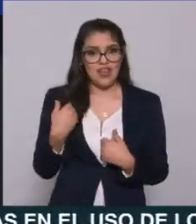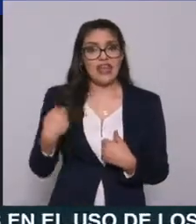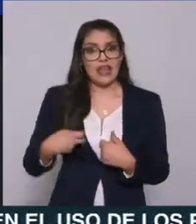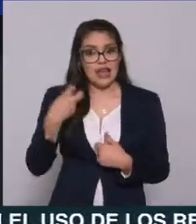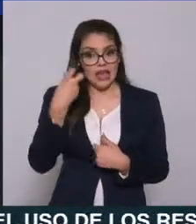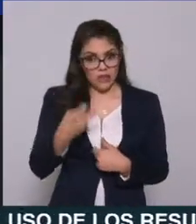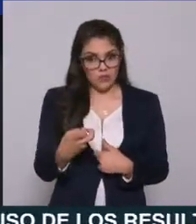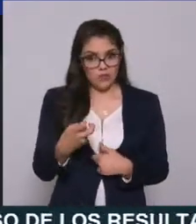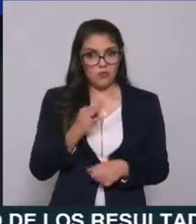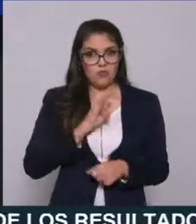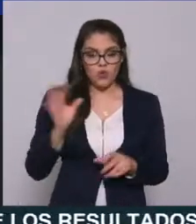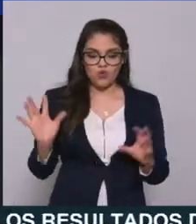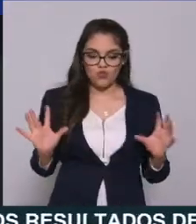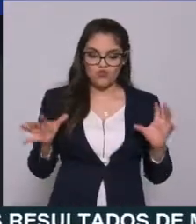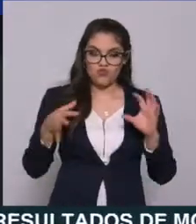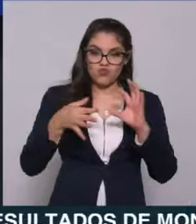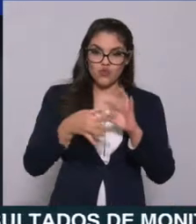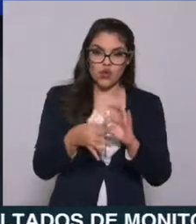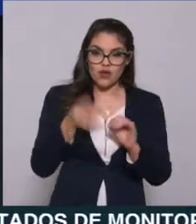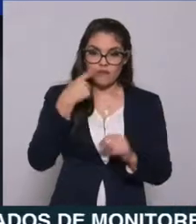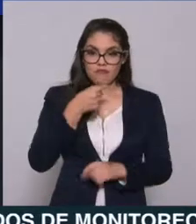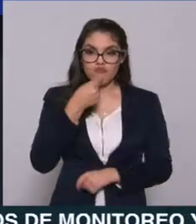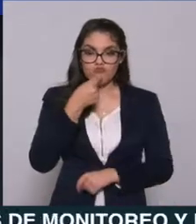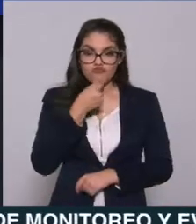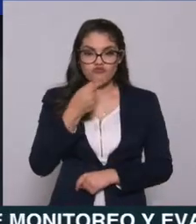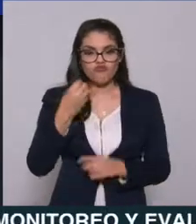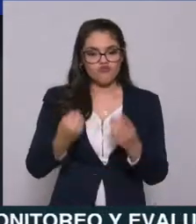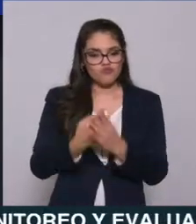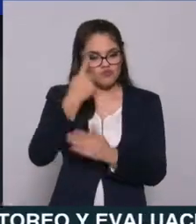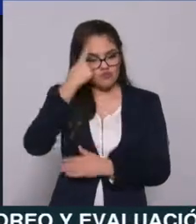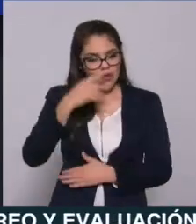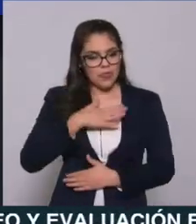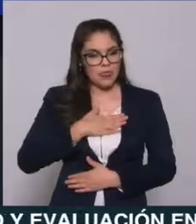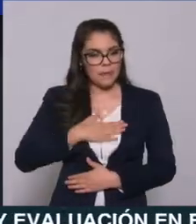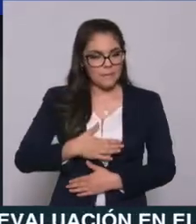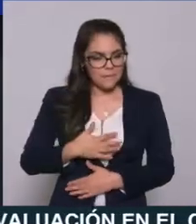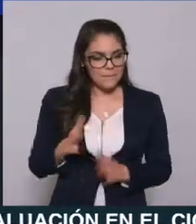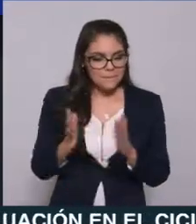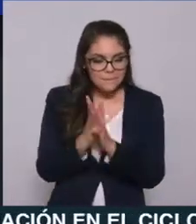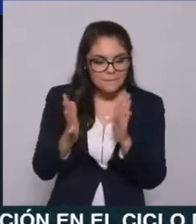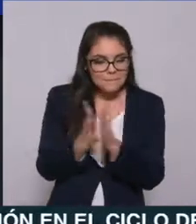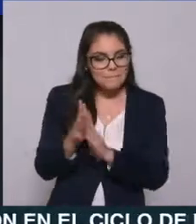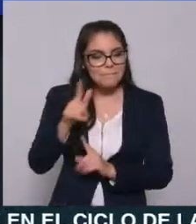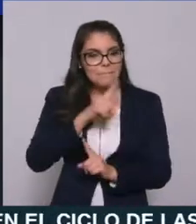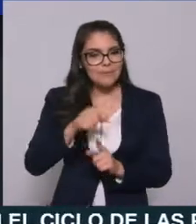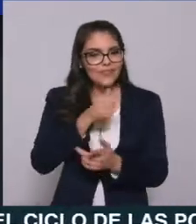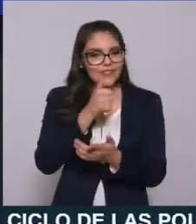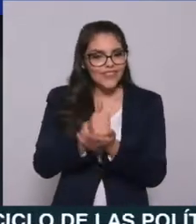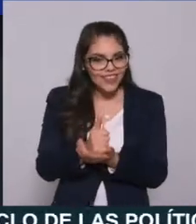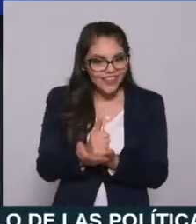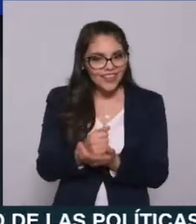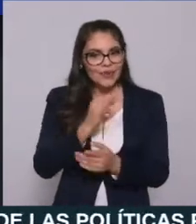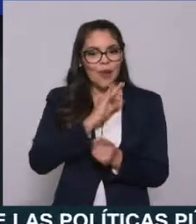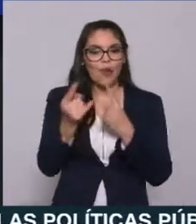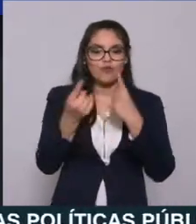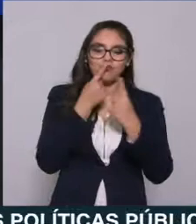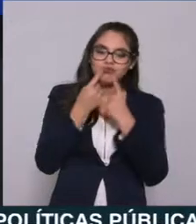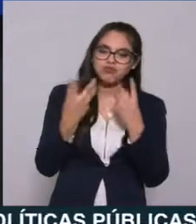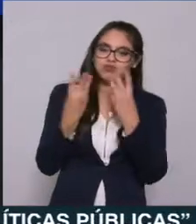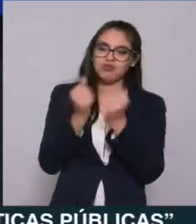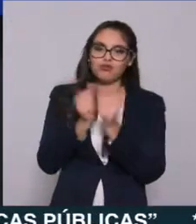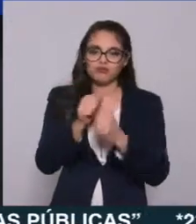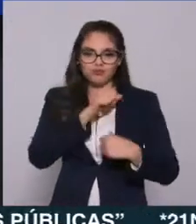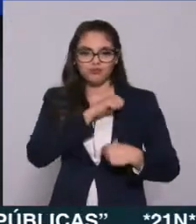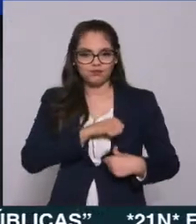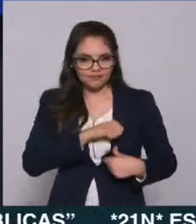esto, pues se vincula a los jóvenes con el ejercicio democrático, con la participación ciudadana, con el diálogo con las autoridades. Sin duda alguna,